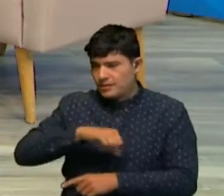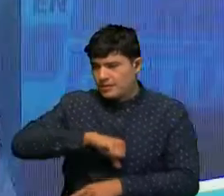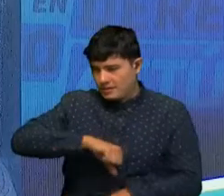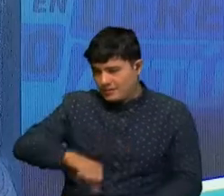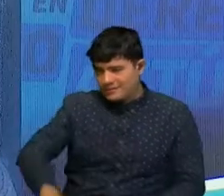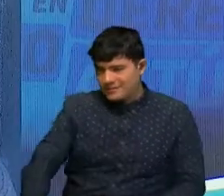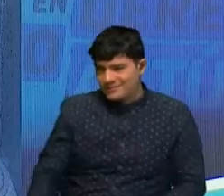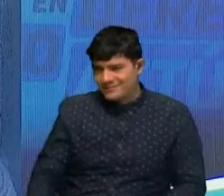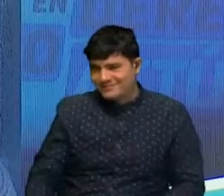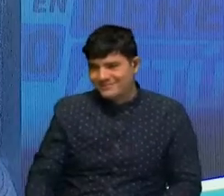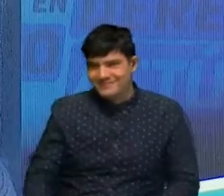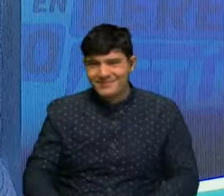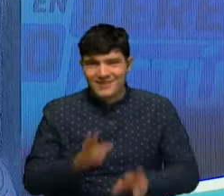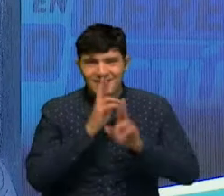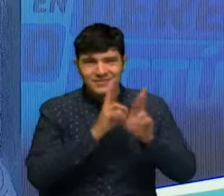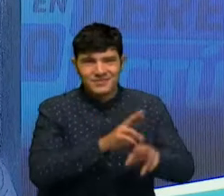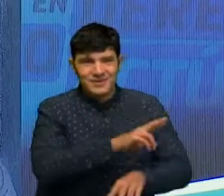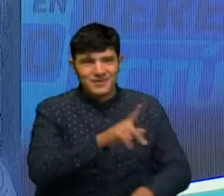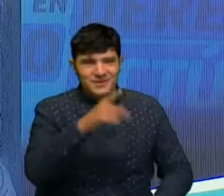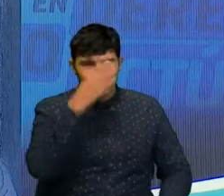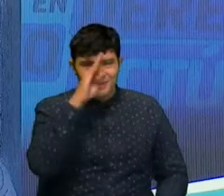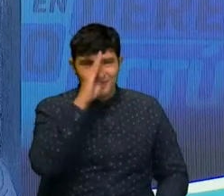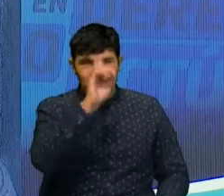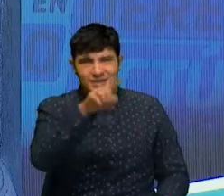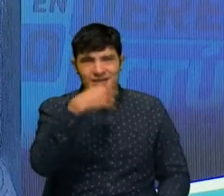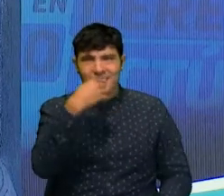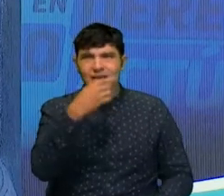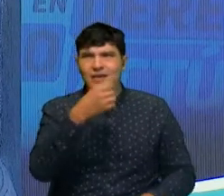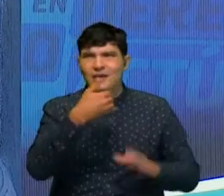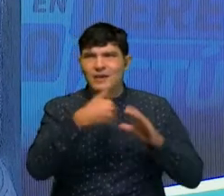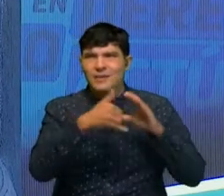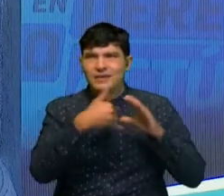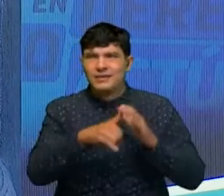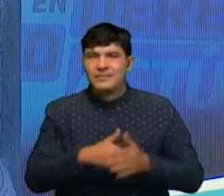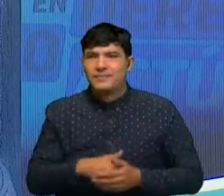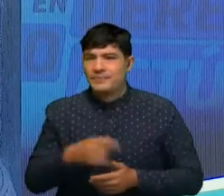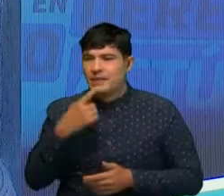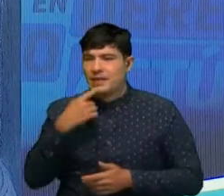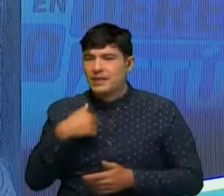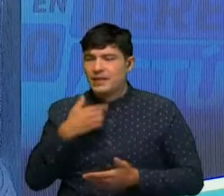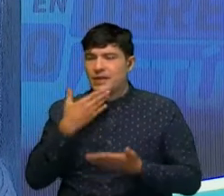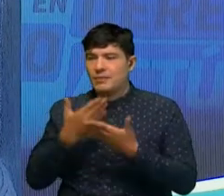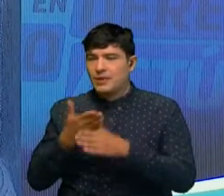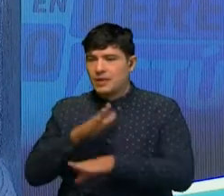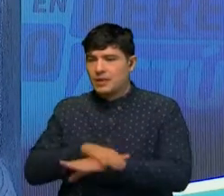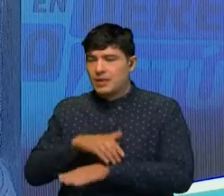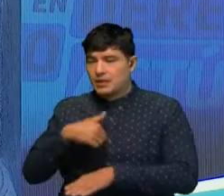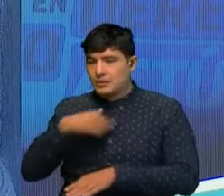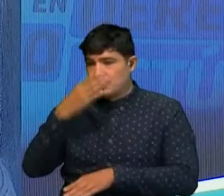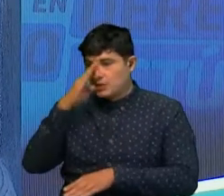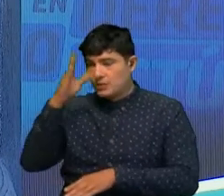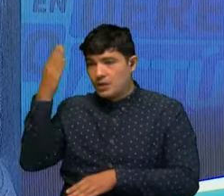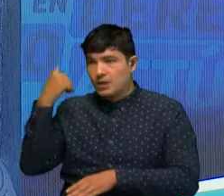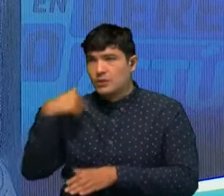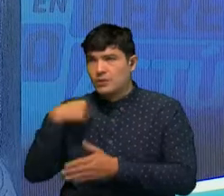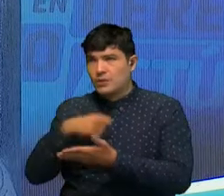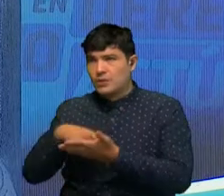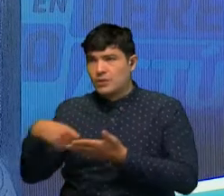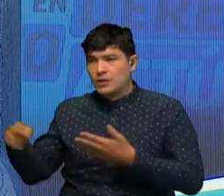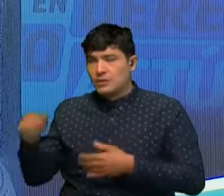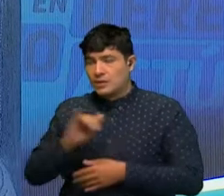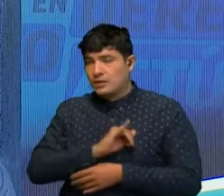Muy bien, vamos a responder ahora otra inquietud que nos envían a través de WhatsApp. Dice, muy buenas tardes, una inquietud. Tenía un contrato